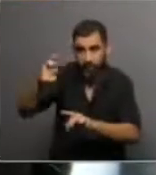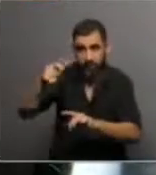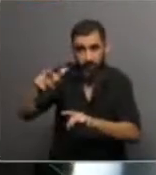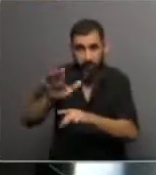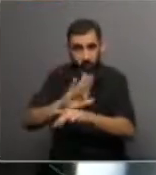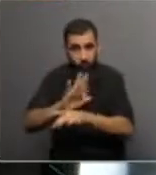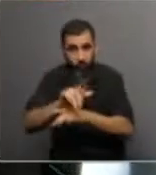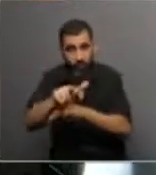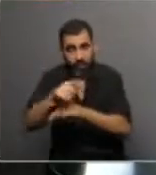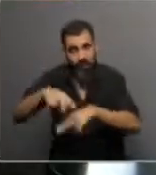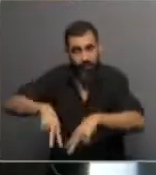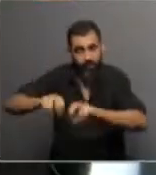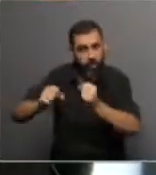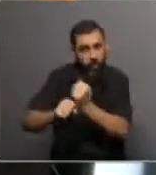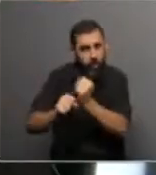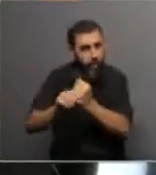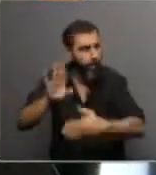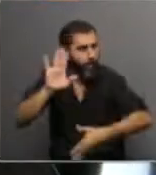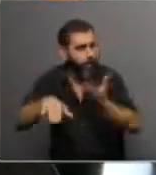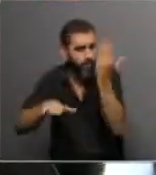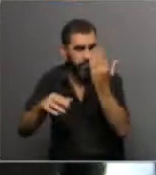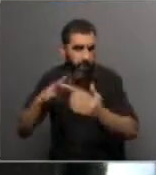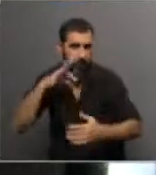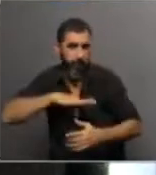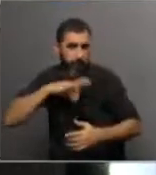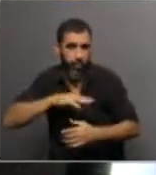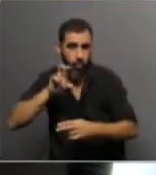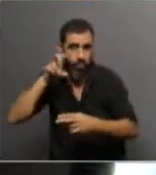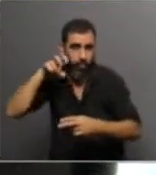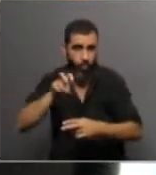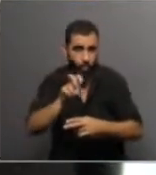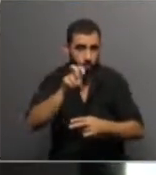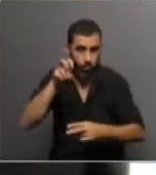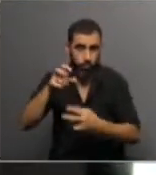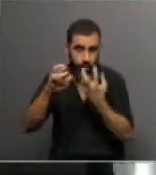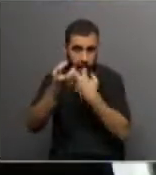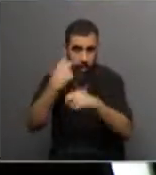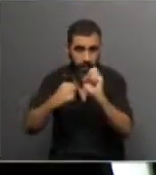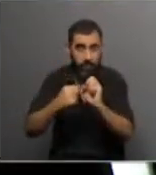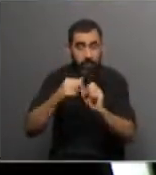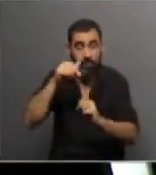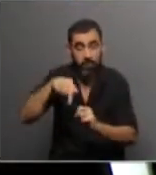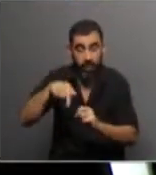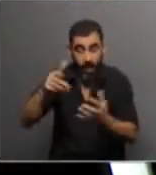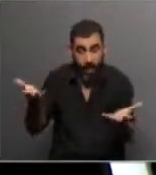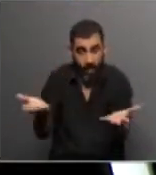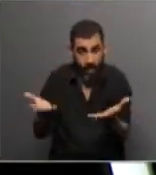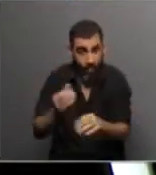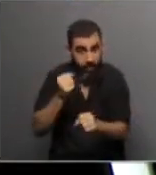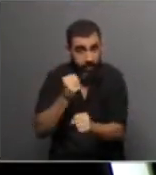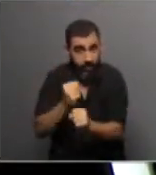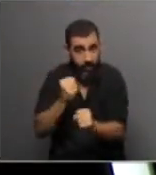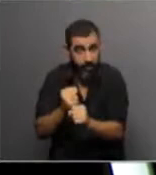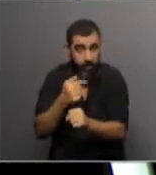una de las investigadoras que más ha trabajado en virus de murciélagos, en virus en general en nuestro país, y que de hecho en este momento está